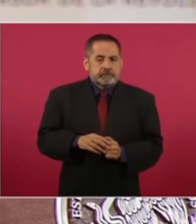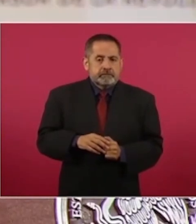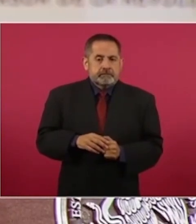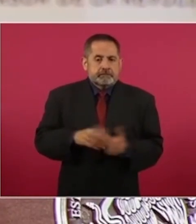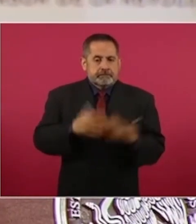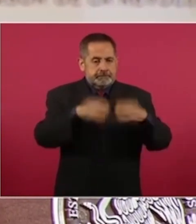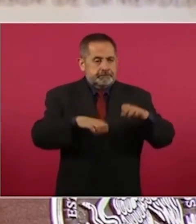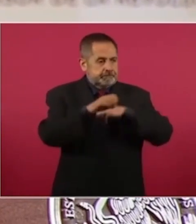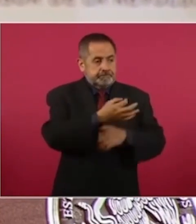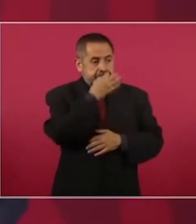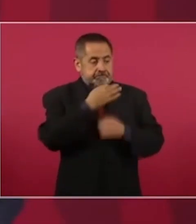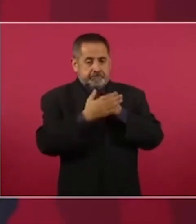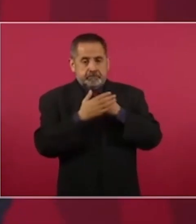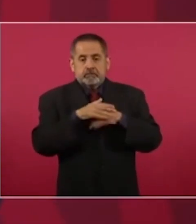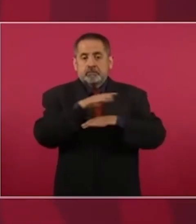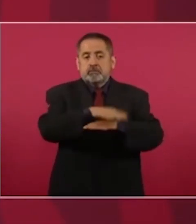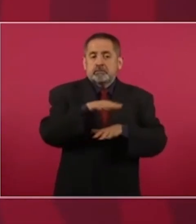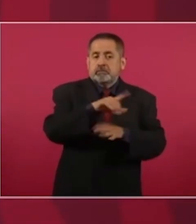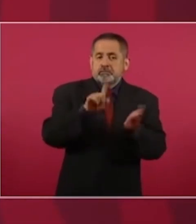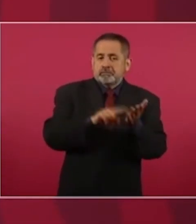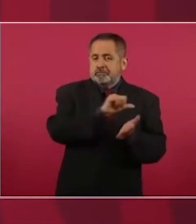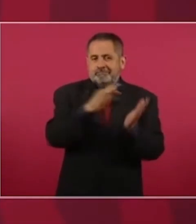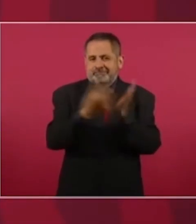Las empresas, por ejemplo, acereras.